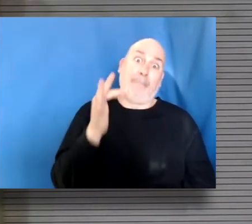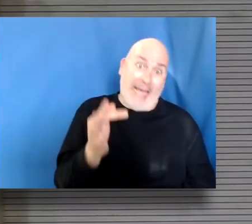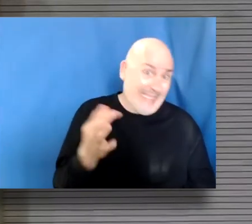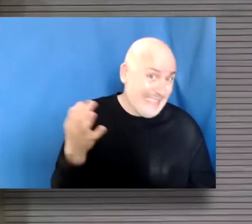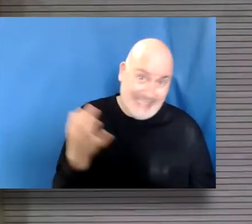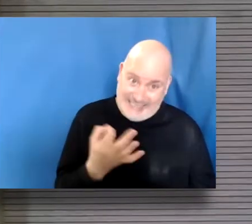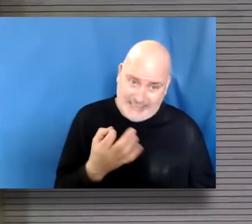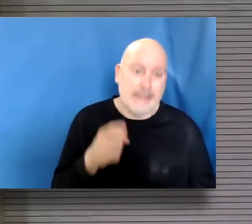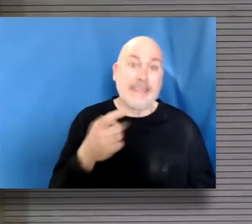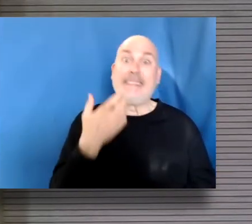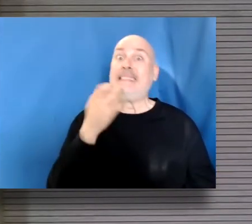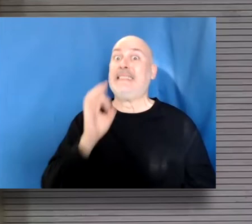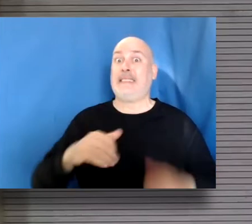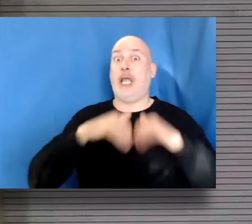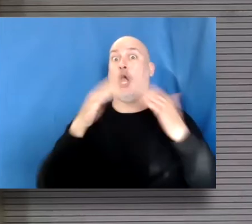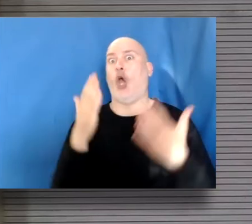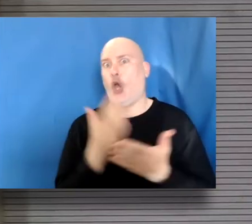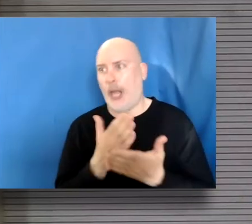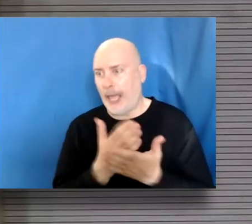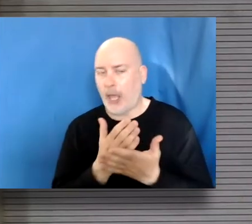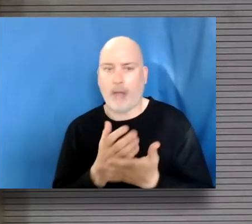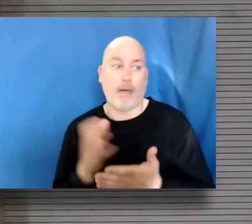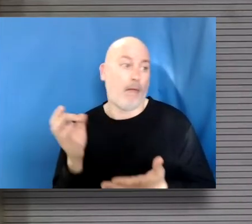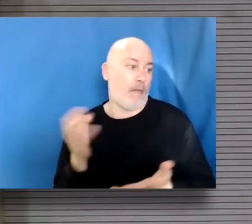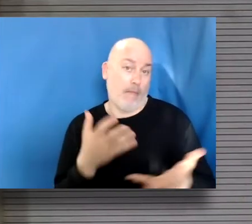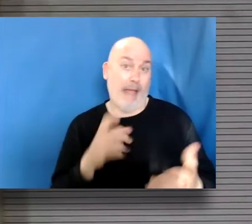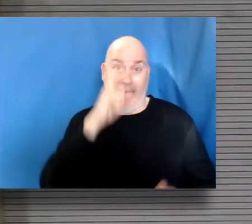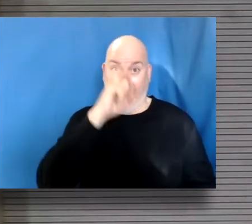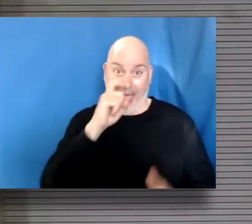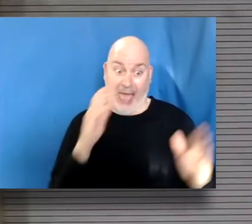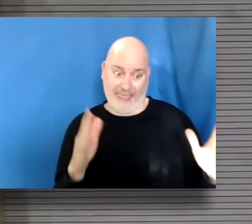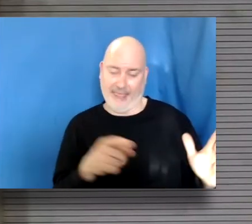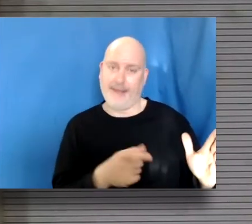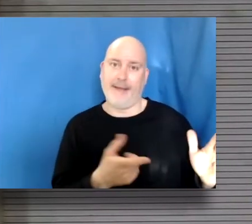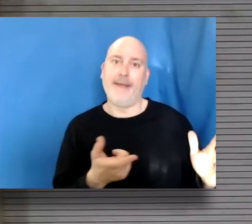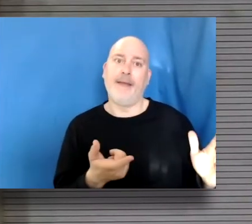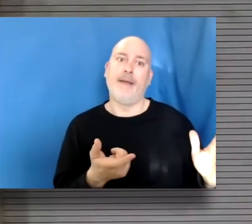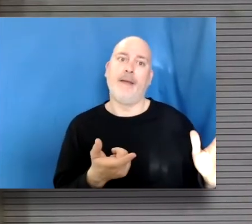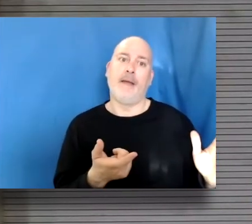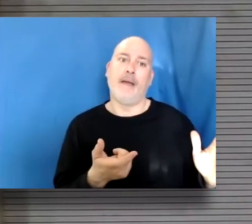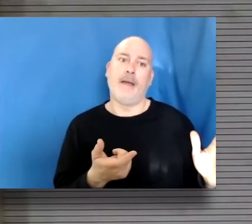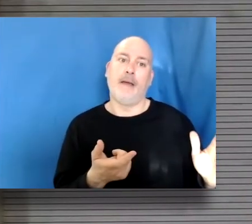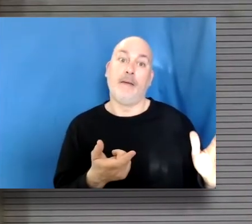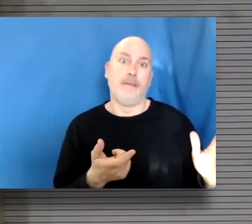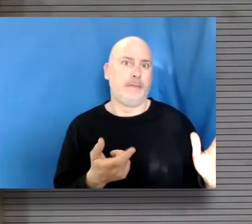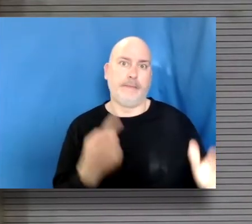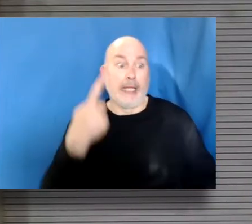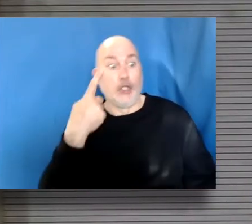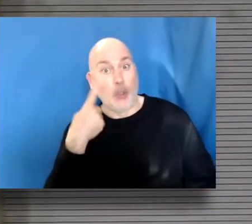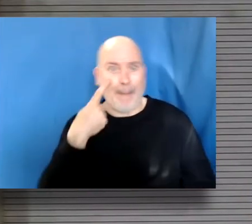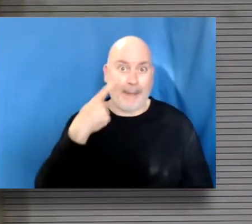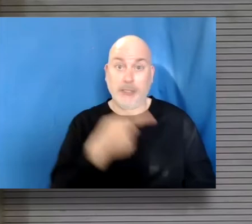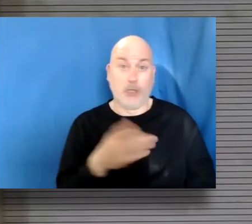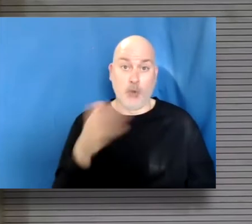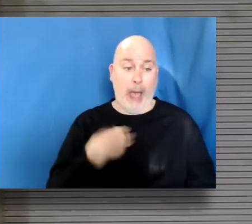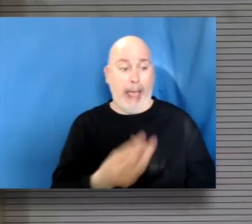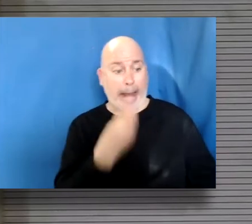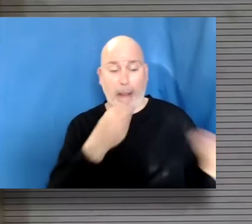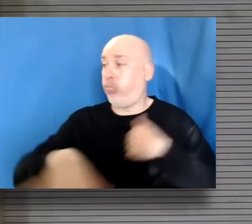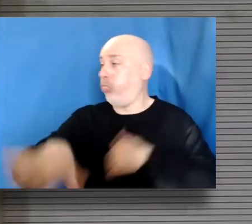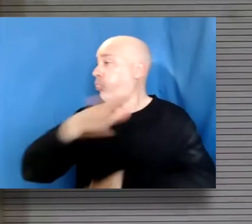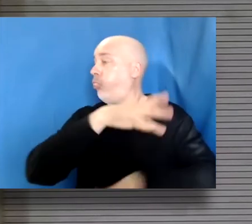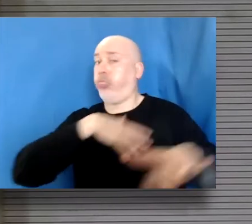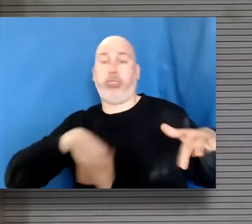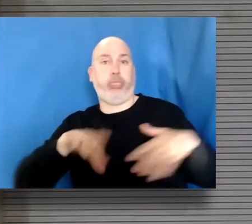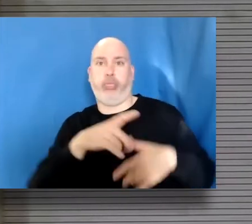en el colegio en esta edad, evidentemente, no tienen la supervisión que nosotros podemos darle, ¿no? Si le damos